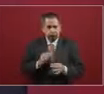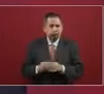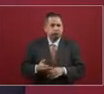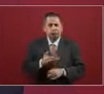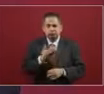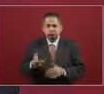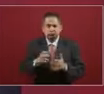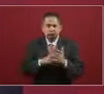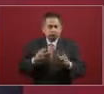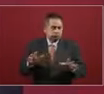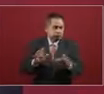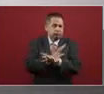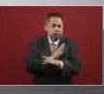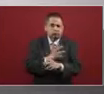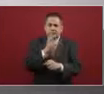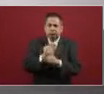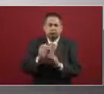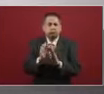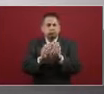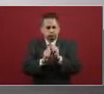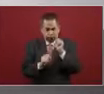una reforma constitucional